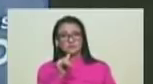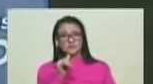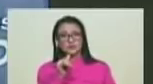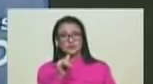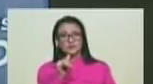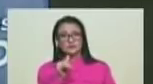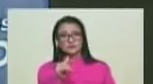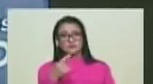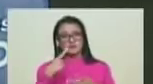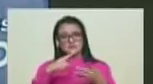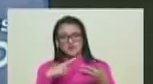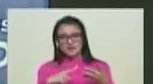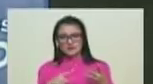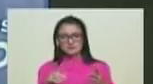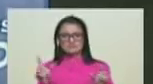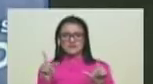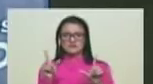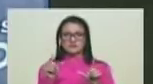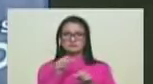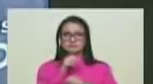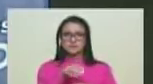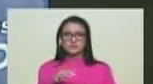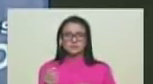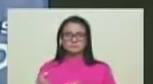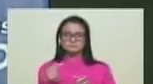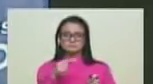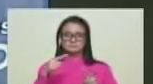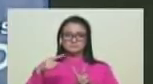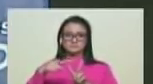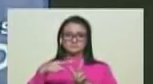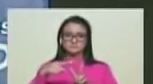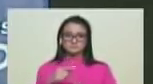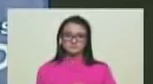serán ampliados en las diferentes emisiones de la noticia, por ahora retornamos con ustedes a los estudios. Adelante.